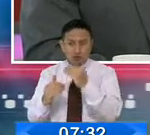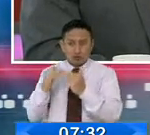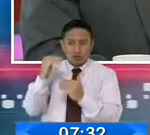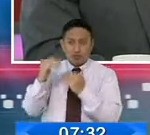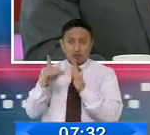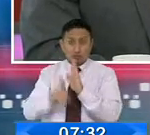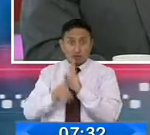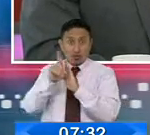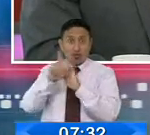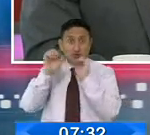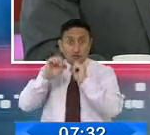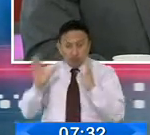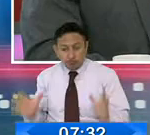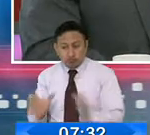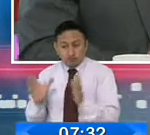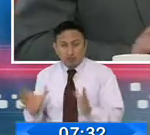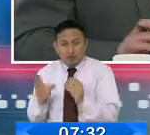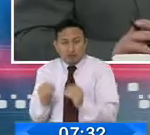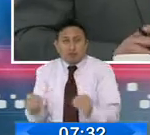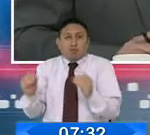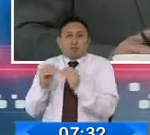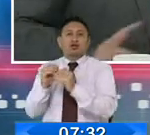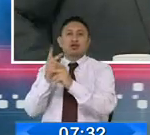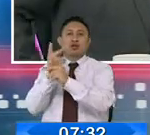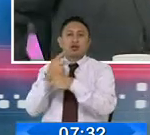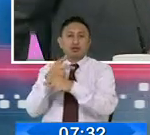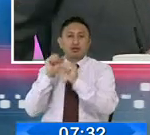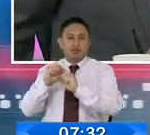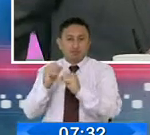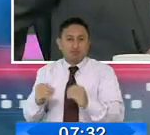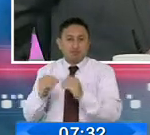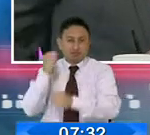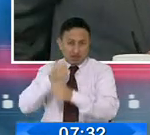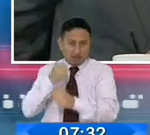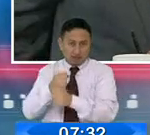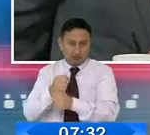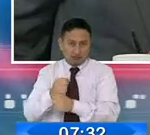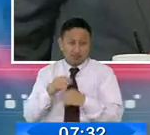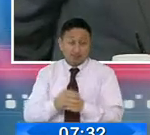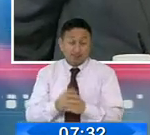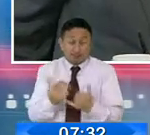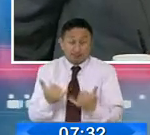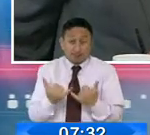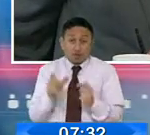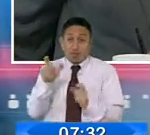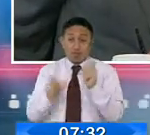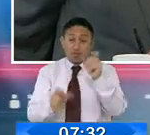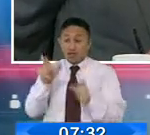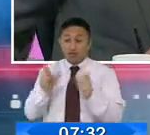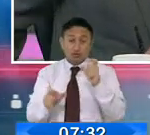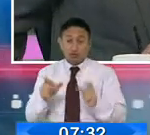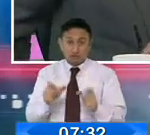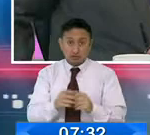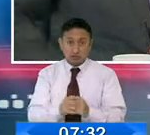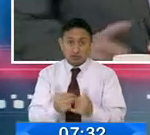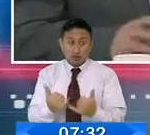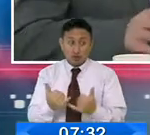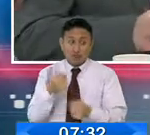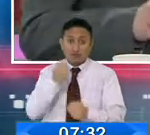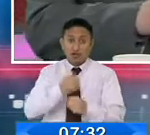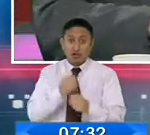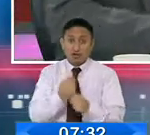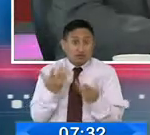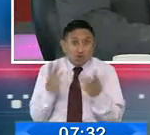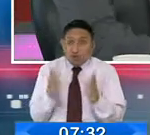que permitan impulsar la productividad y el empleo. Esto es, hoy muchas personas, Roberto, han quedado en el